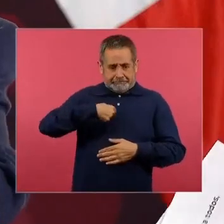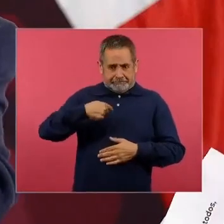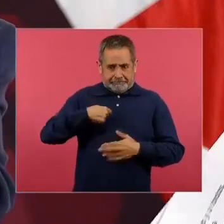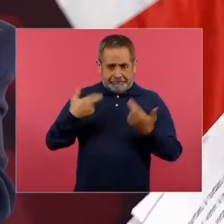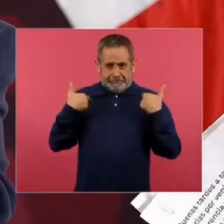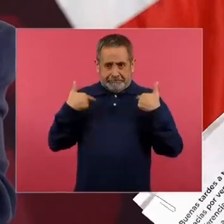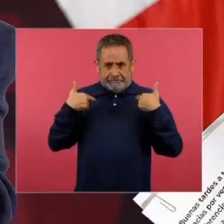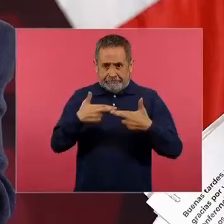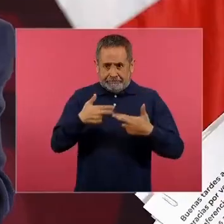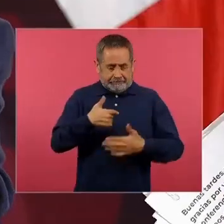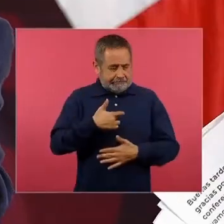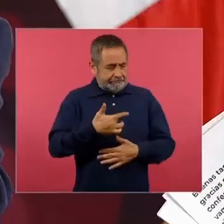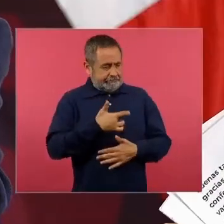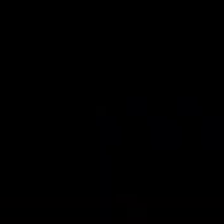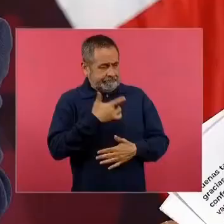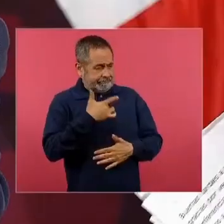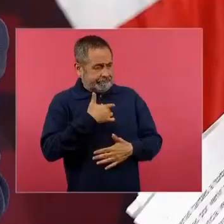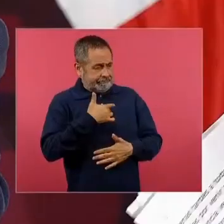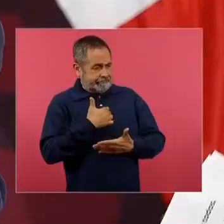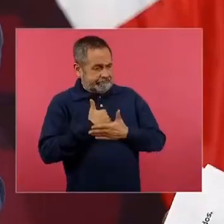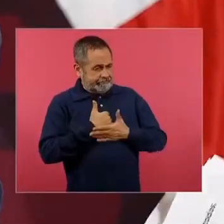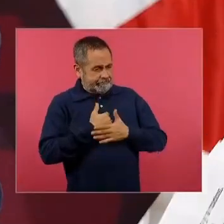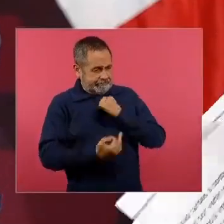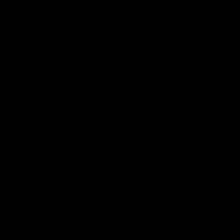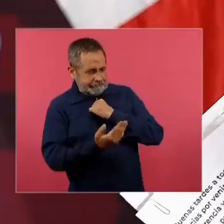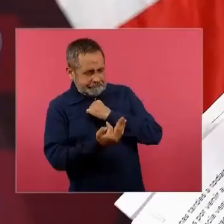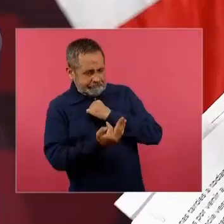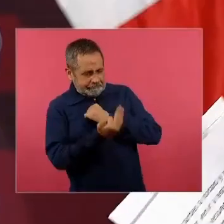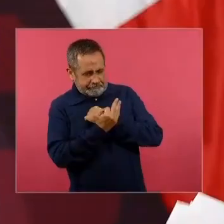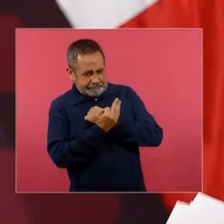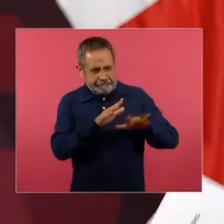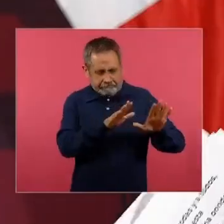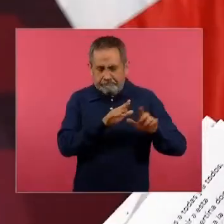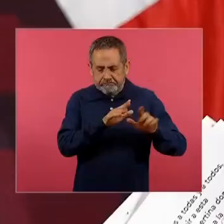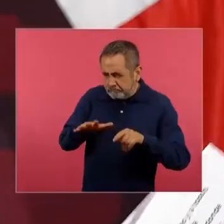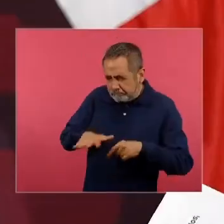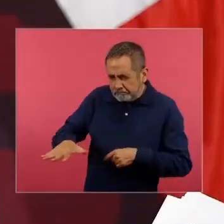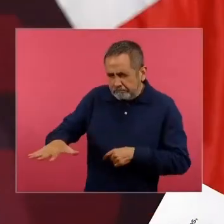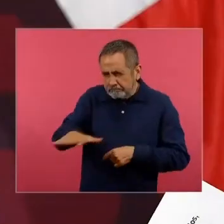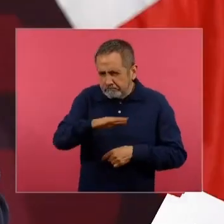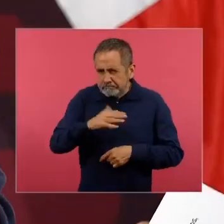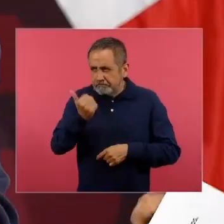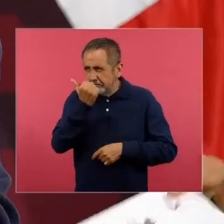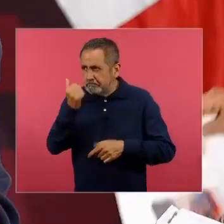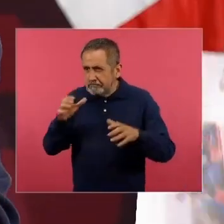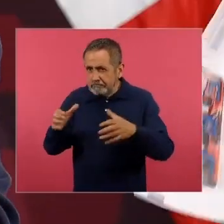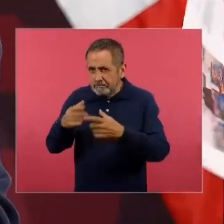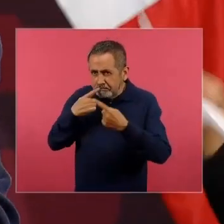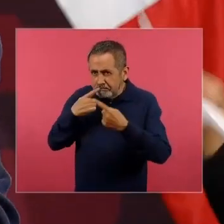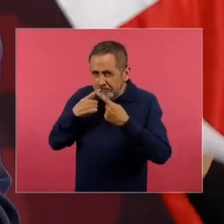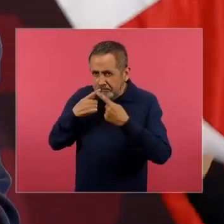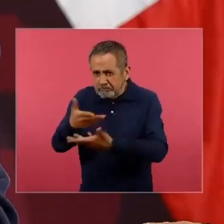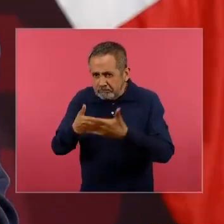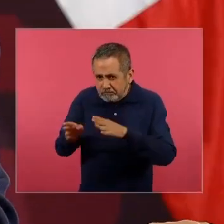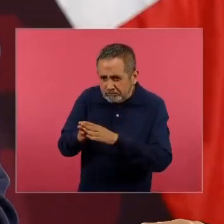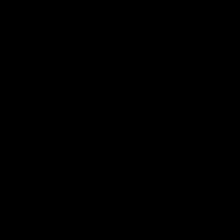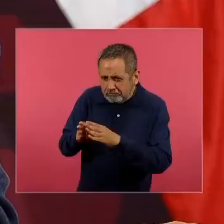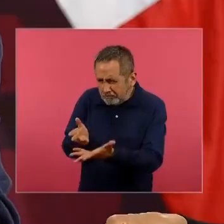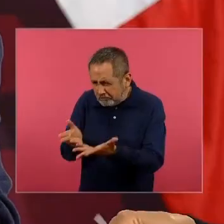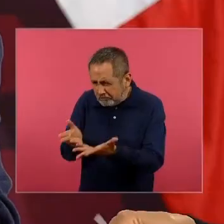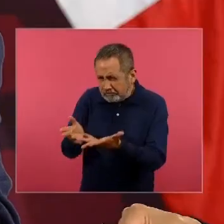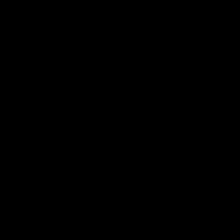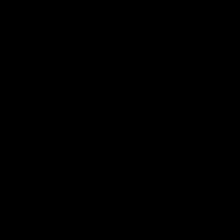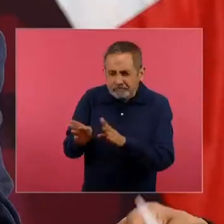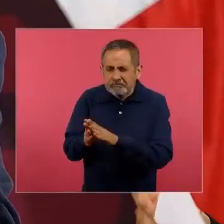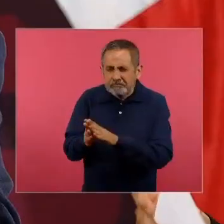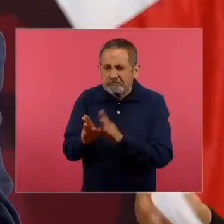el contexto donde está trabajando con sus alumnos o alumnas, el pensar, y con ellos,